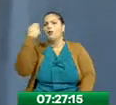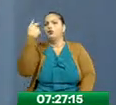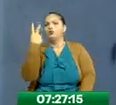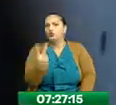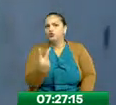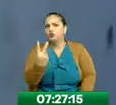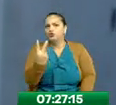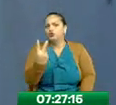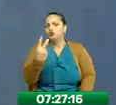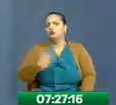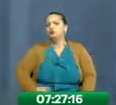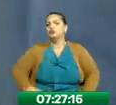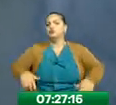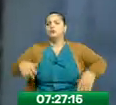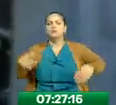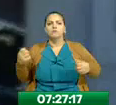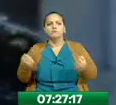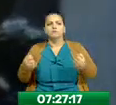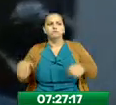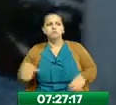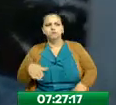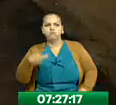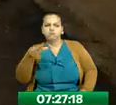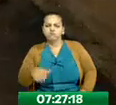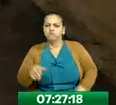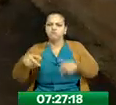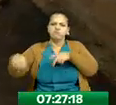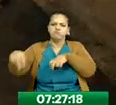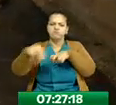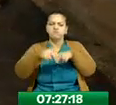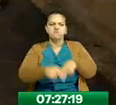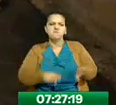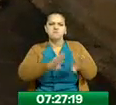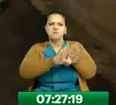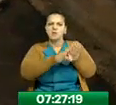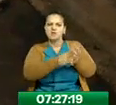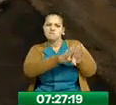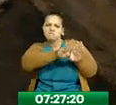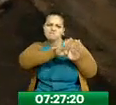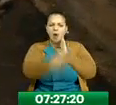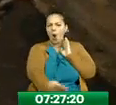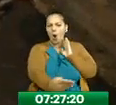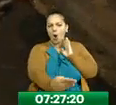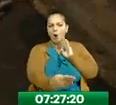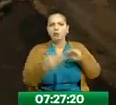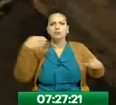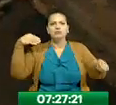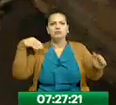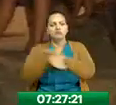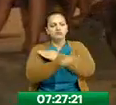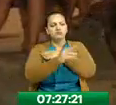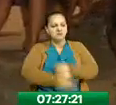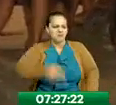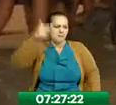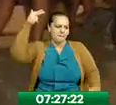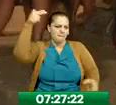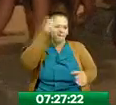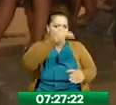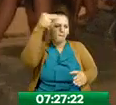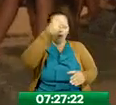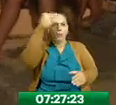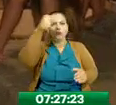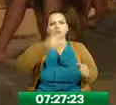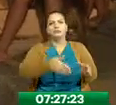ya que te metí acostado y le dispararon. El ataque se produjo en horas de la madrugada en la